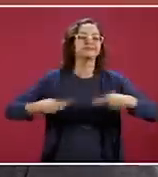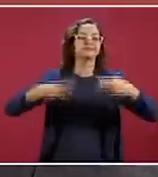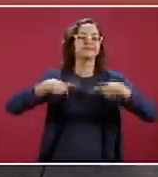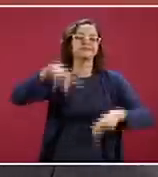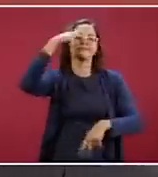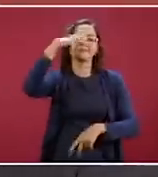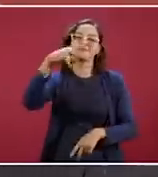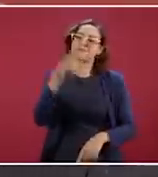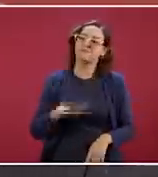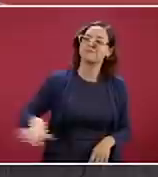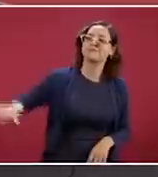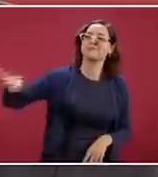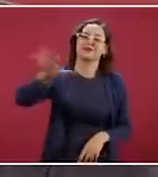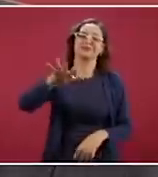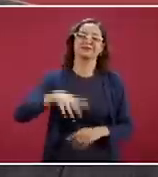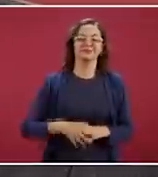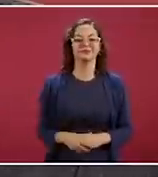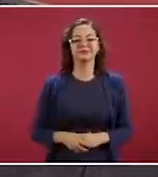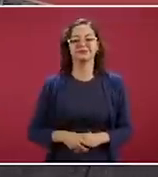El pueblo